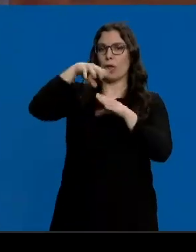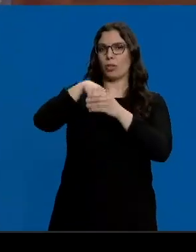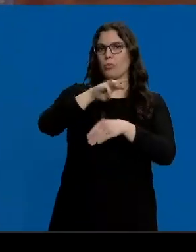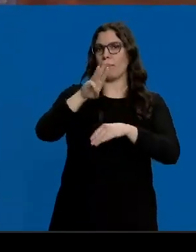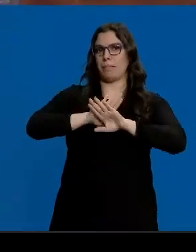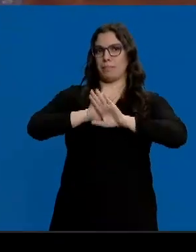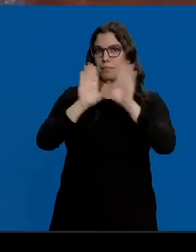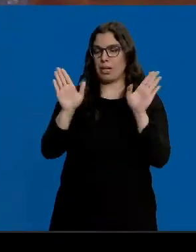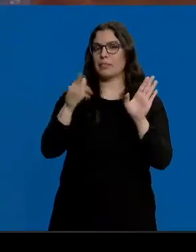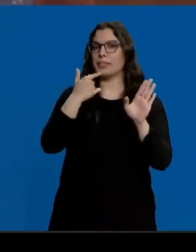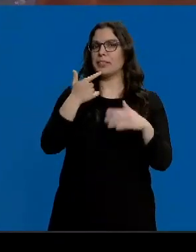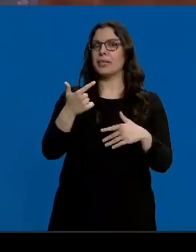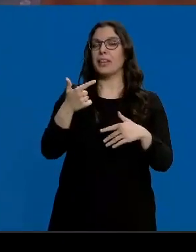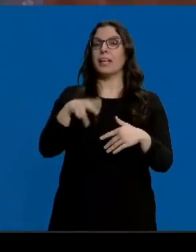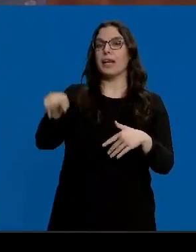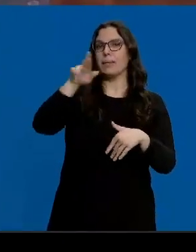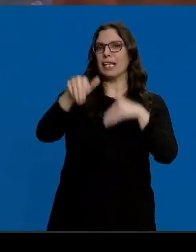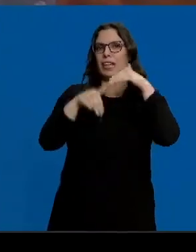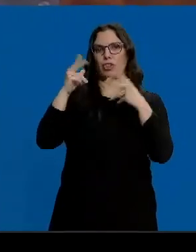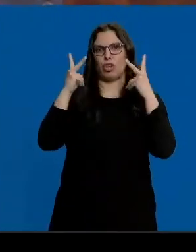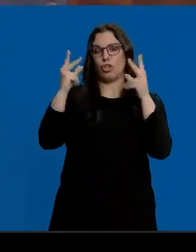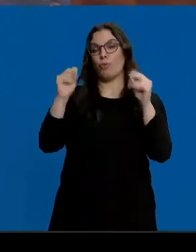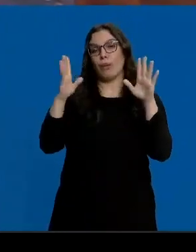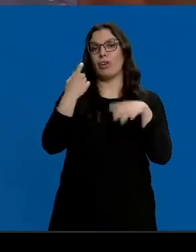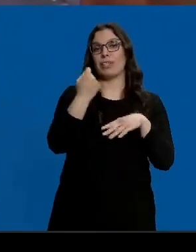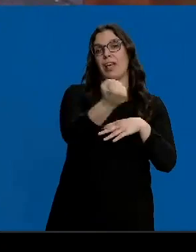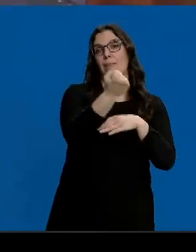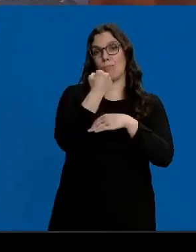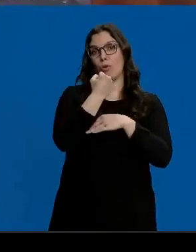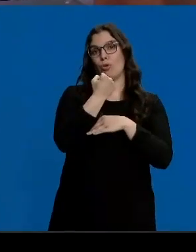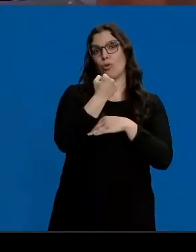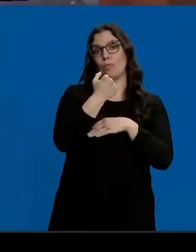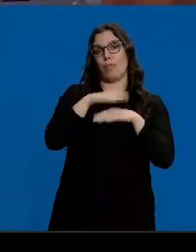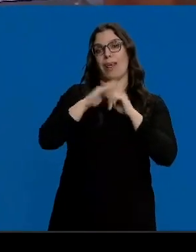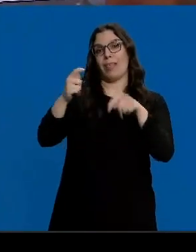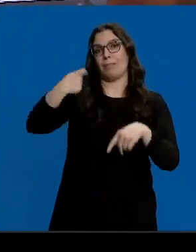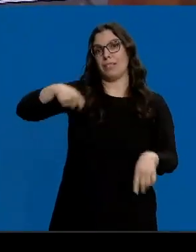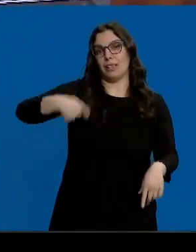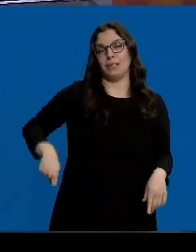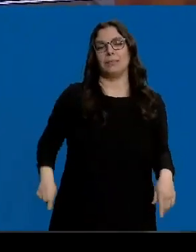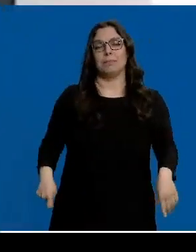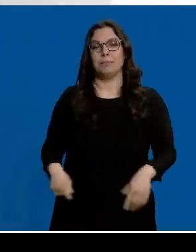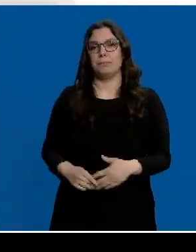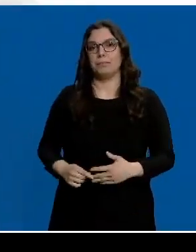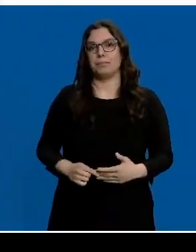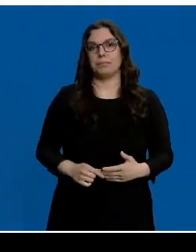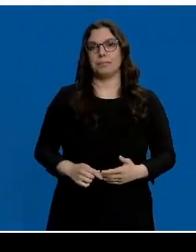solitario. Asegura que no habrá repetición electoral, pero necesita los apoyos que arropen su investidura.